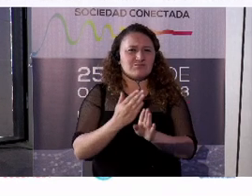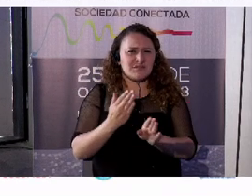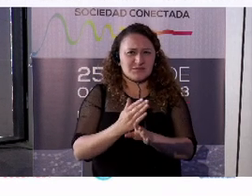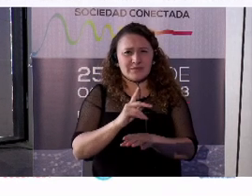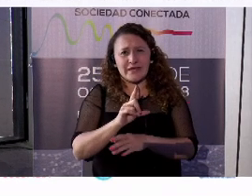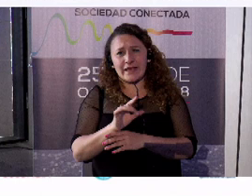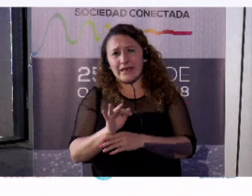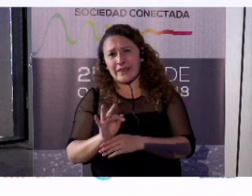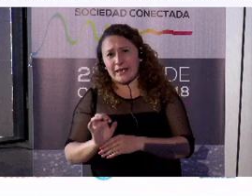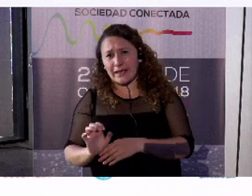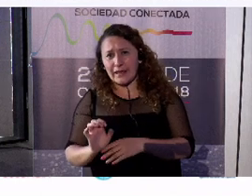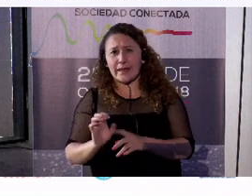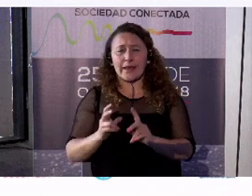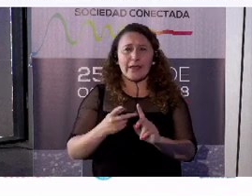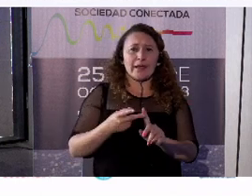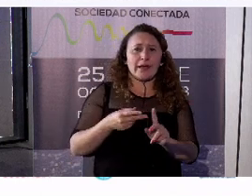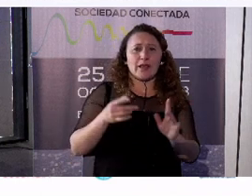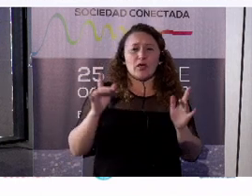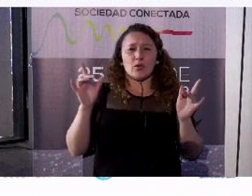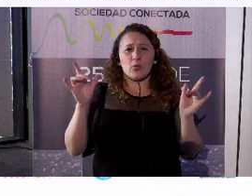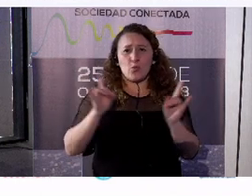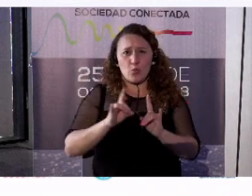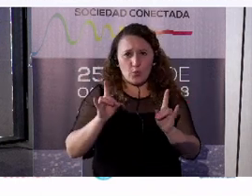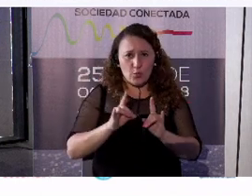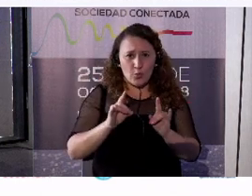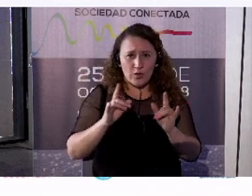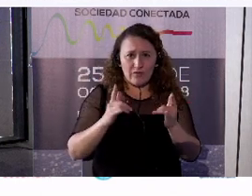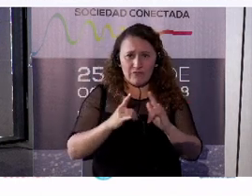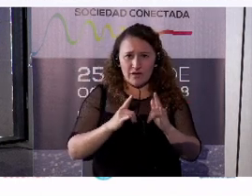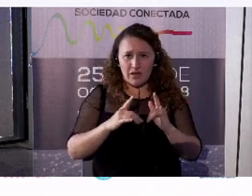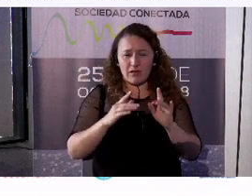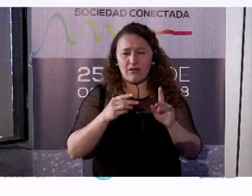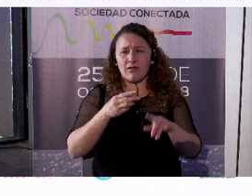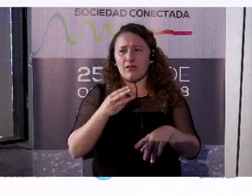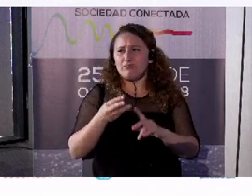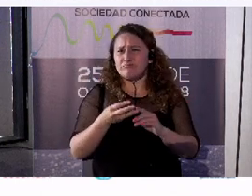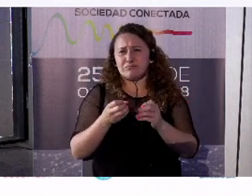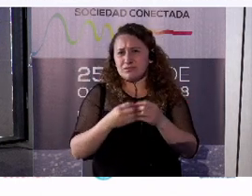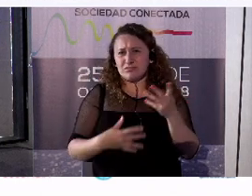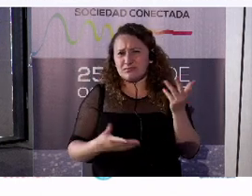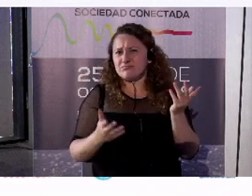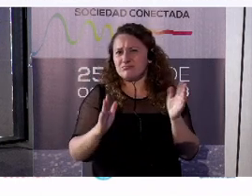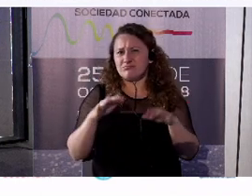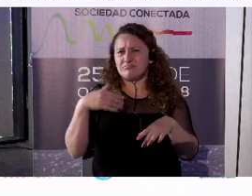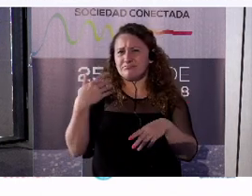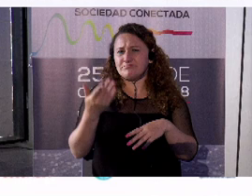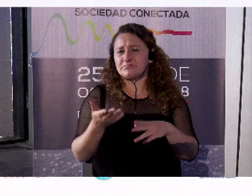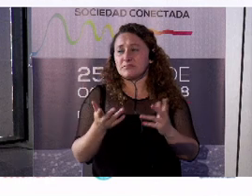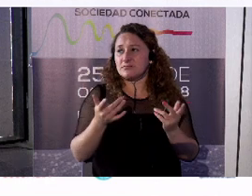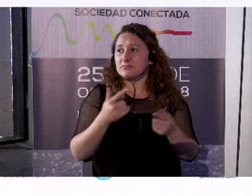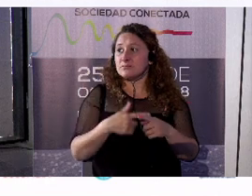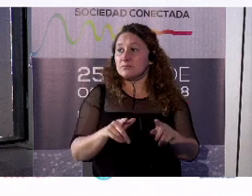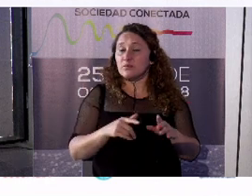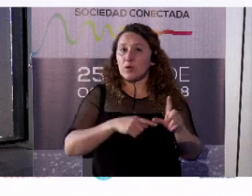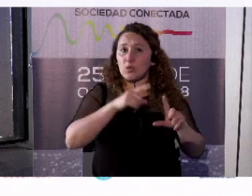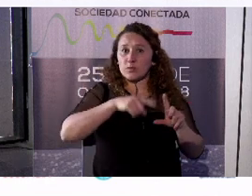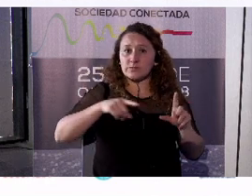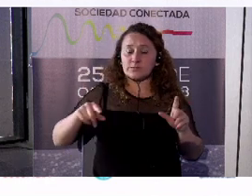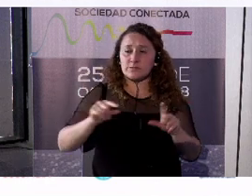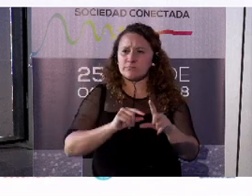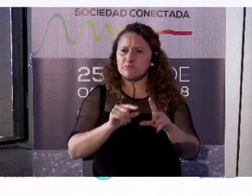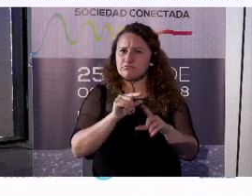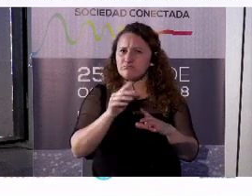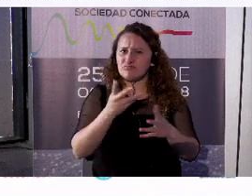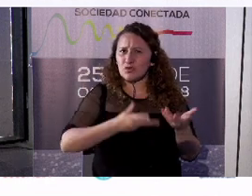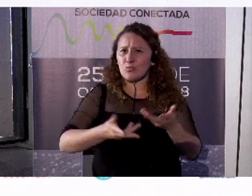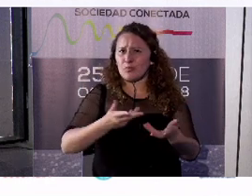LTE comunidad WiFi todo esto va a suceder pero compartir espectro va a venir